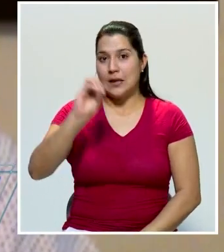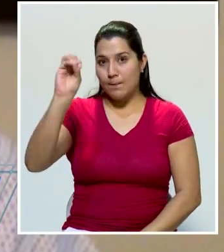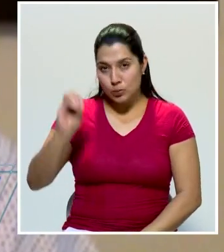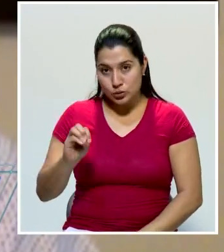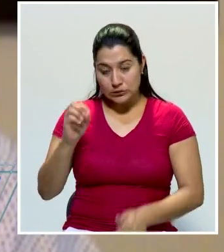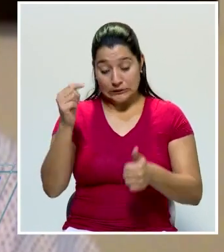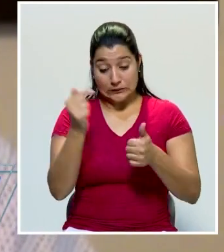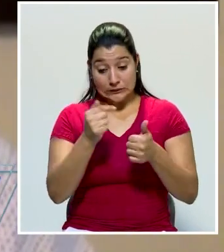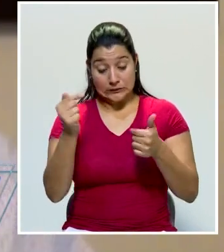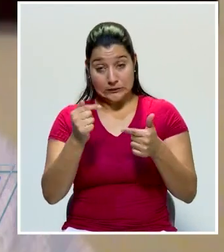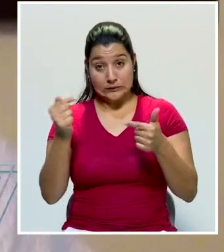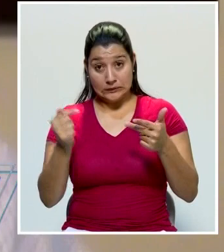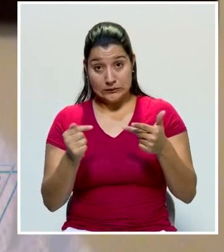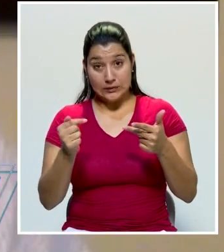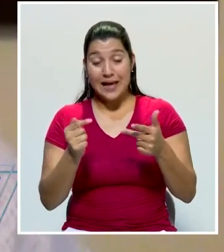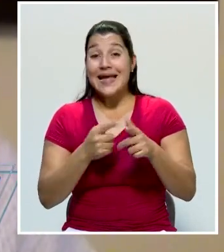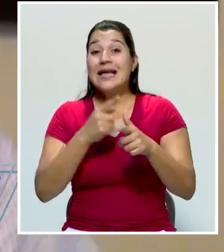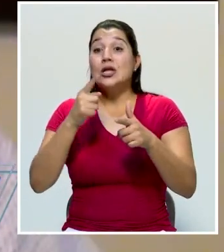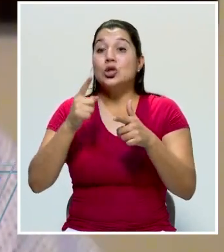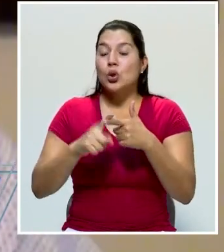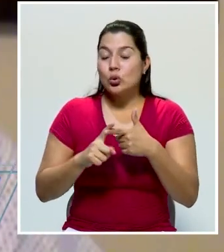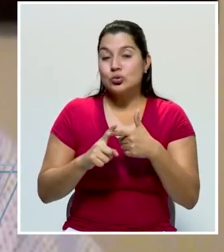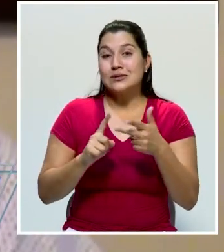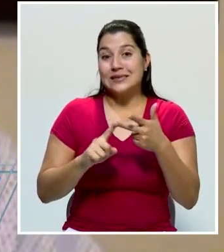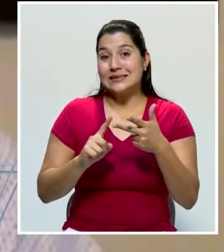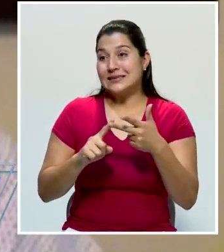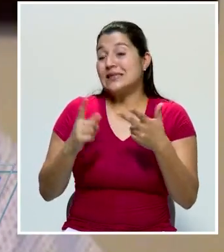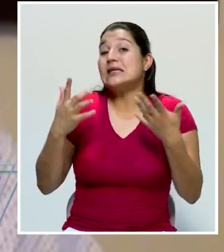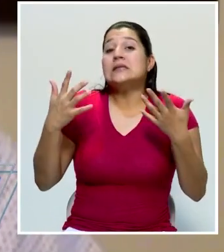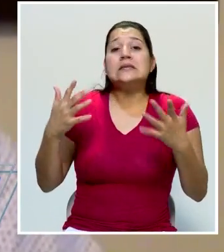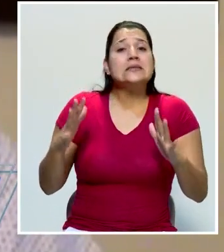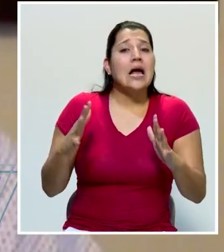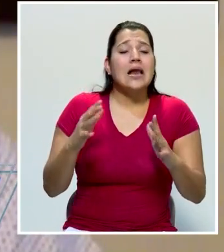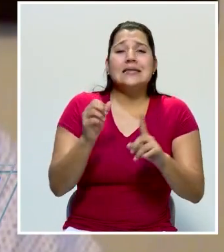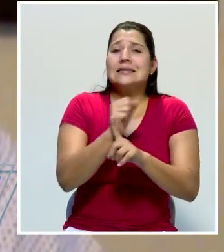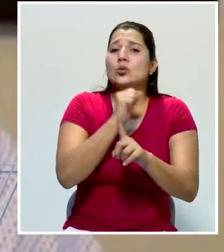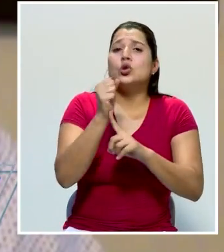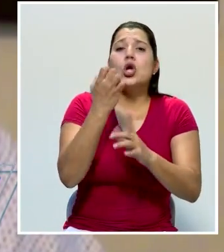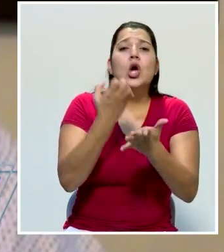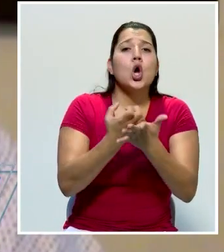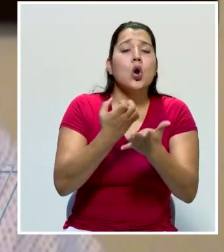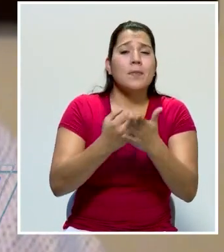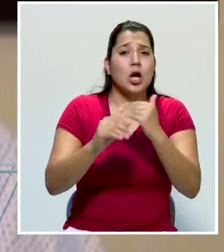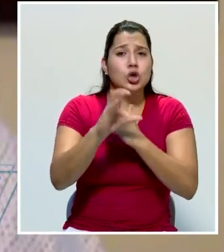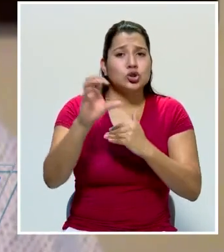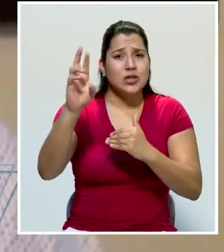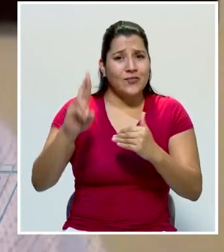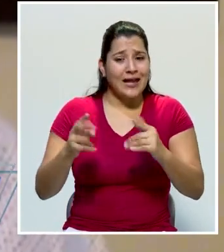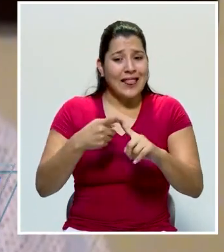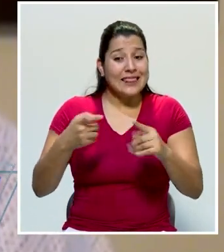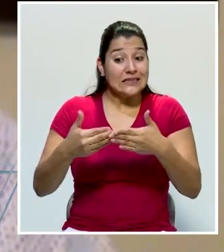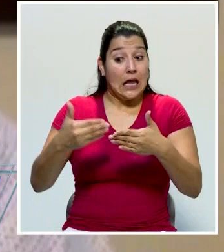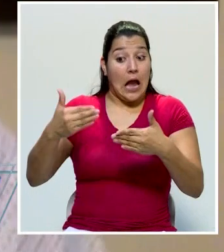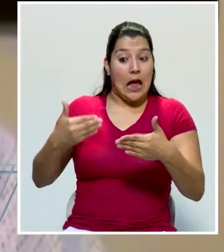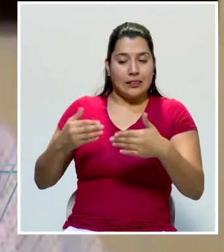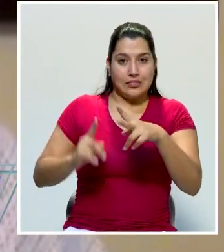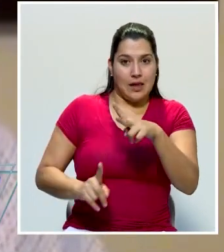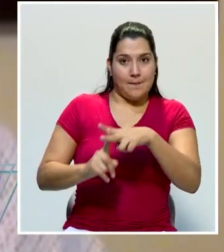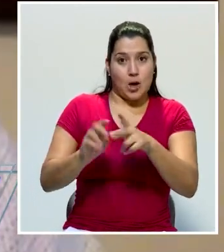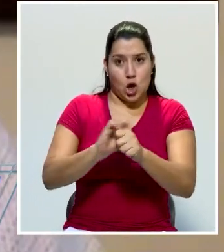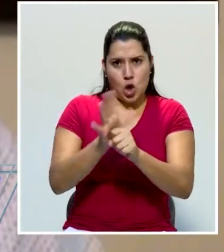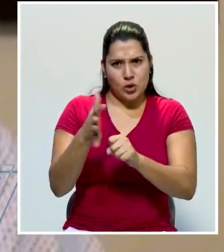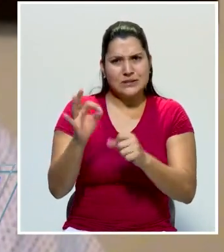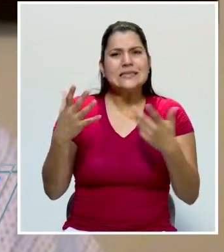que la situación de la deuda ya de por sí era complicada. Ahora, entendemos también que el país